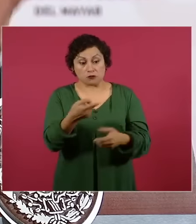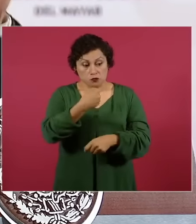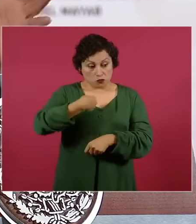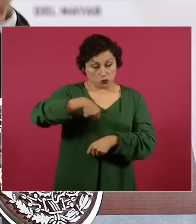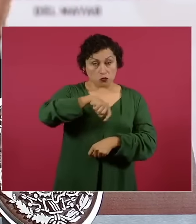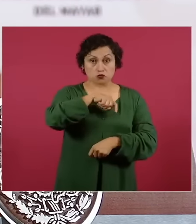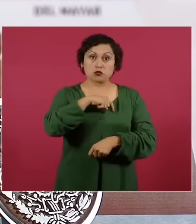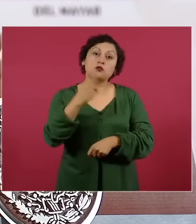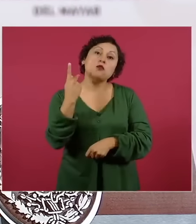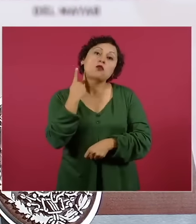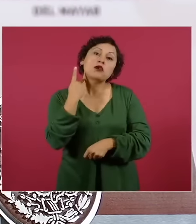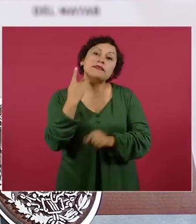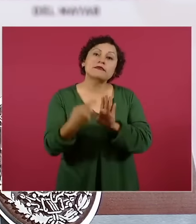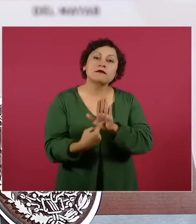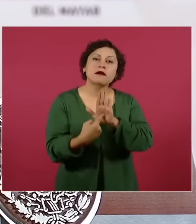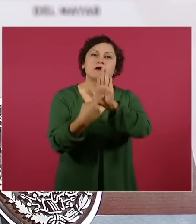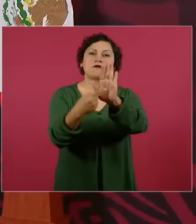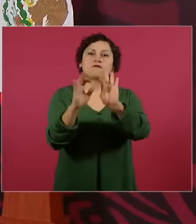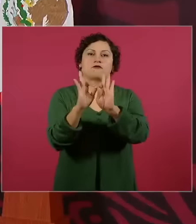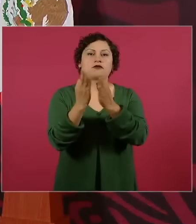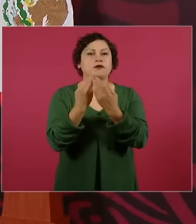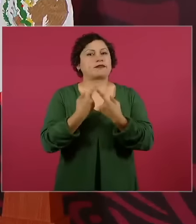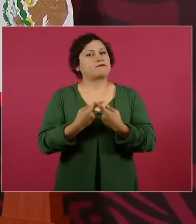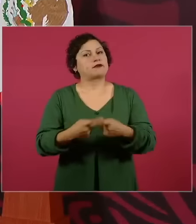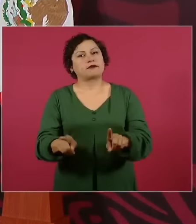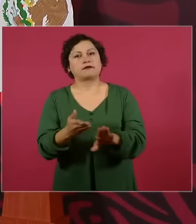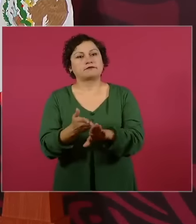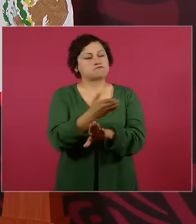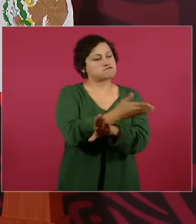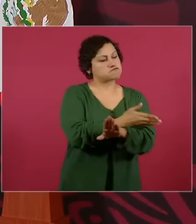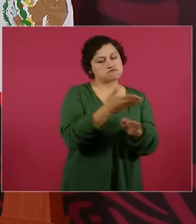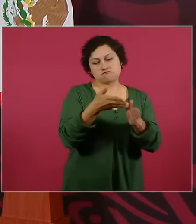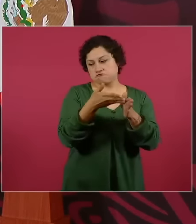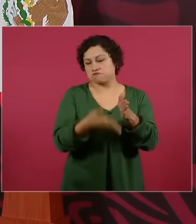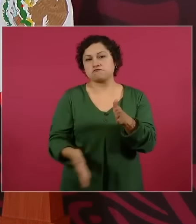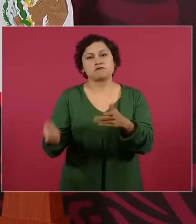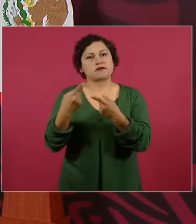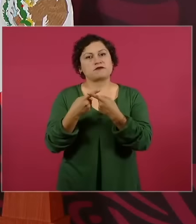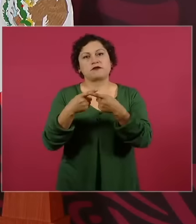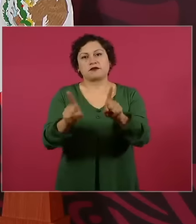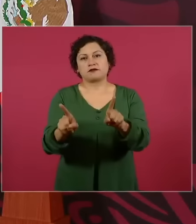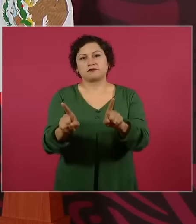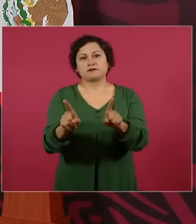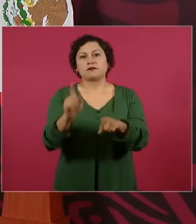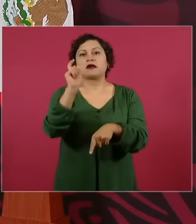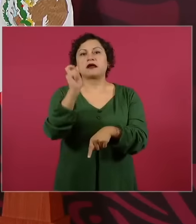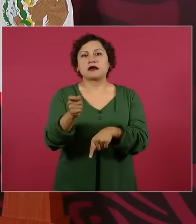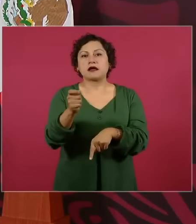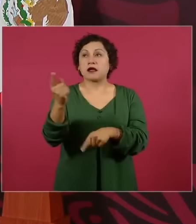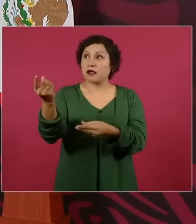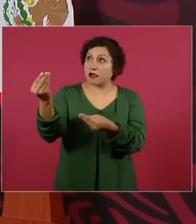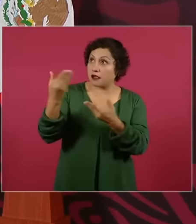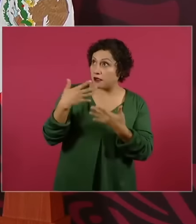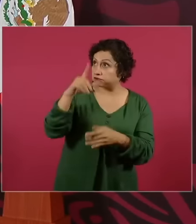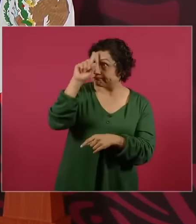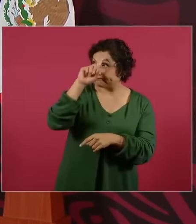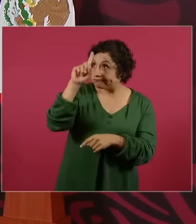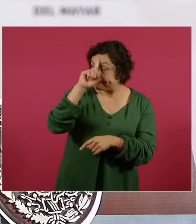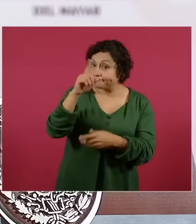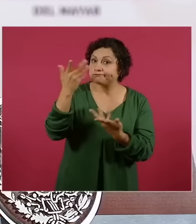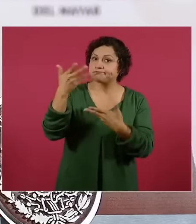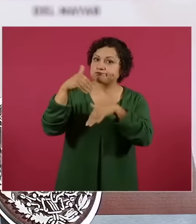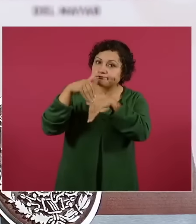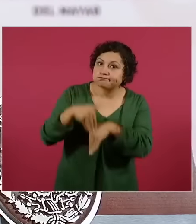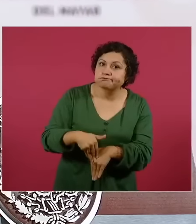económica distinta. Ya no le hacemos caso a las recomendaciones, a las